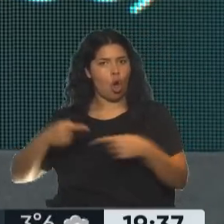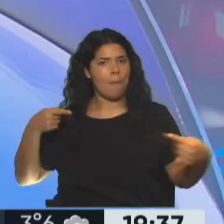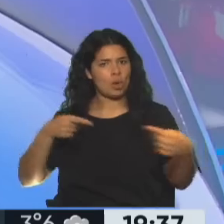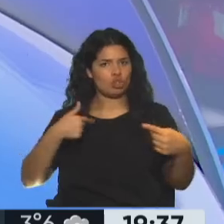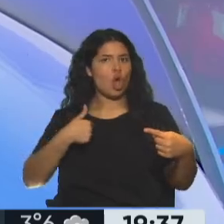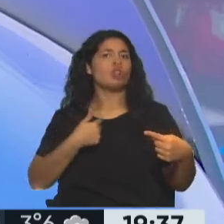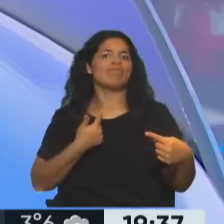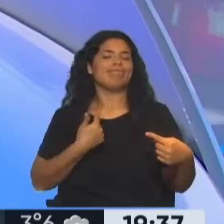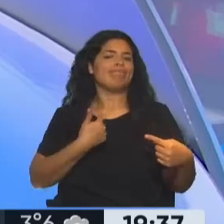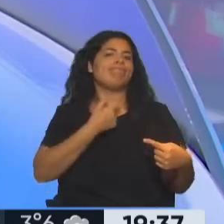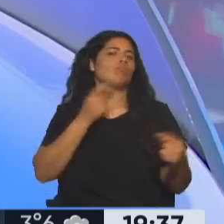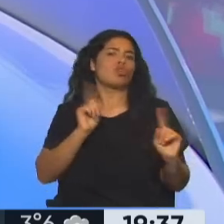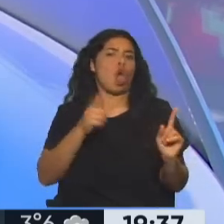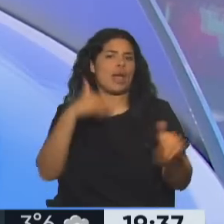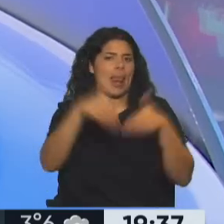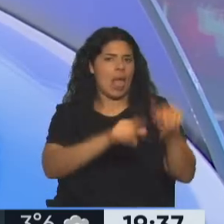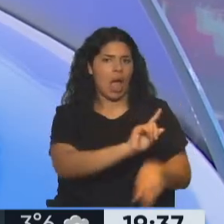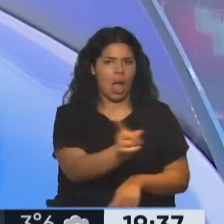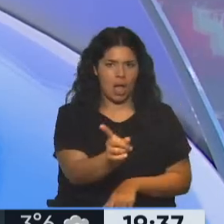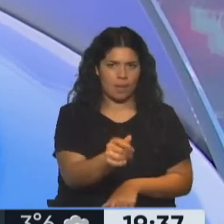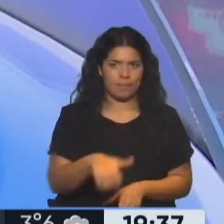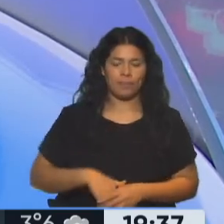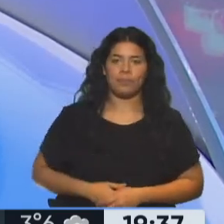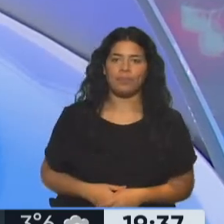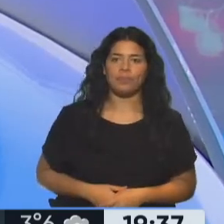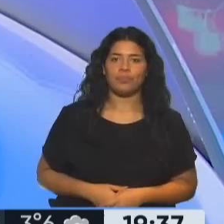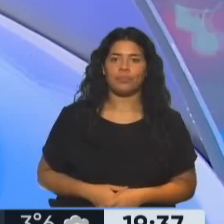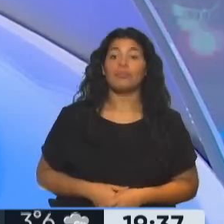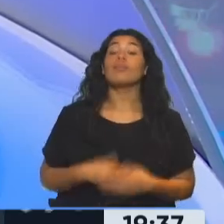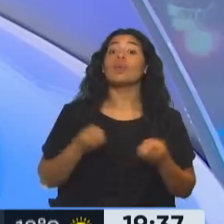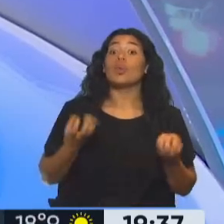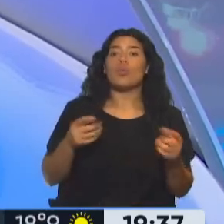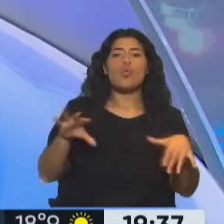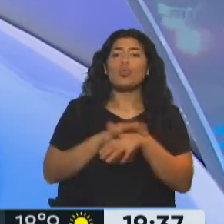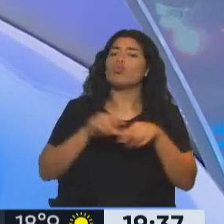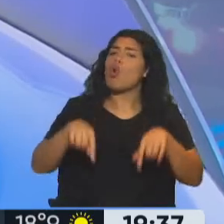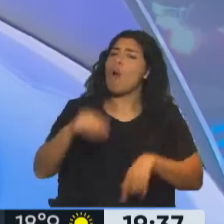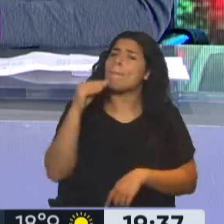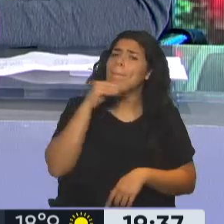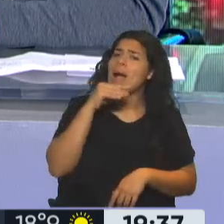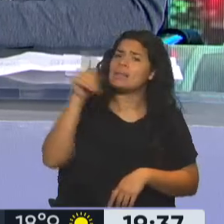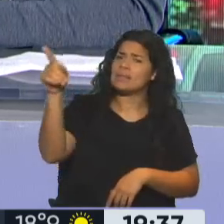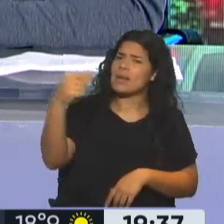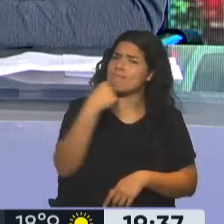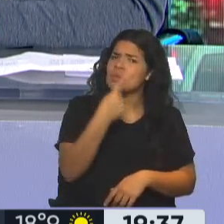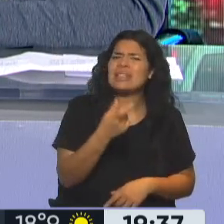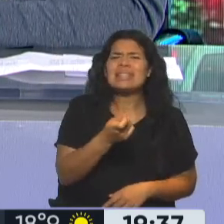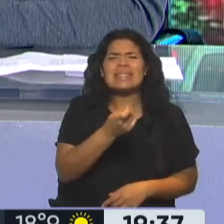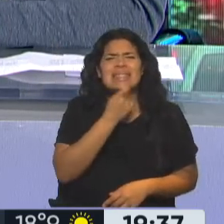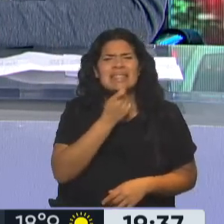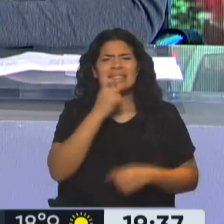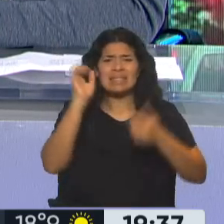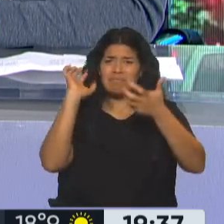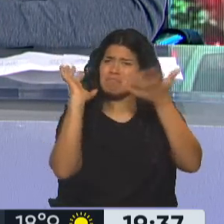si escuchaste, Massa hoy en Estados Unidos se preguntó Este es el en segundo Estados capítulo. Unidos si Milei había hablado con